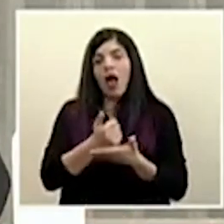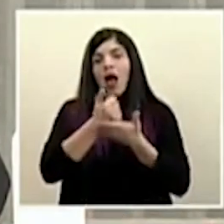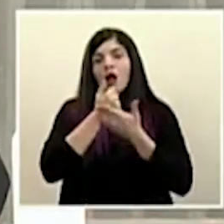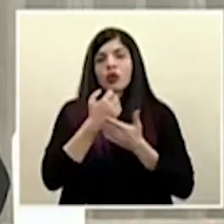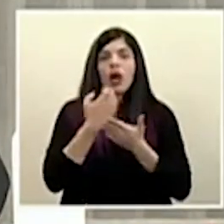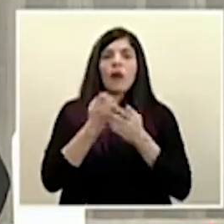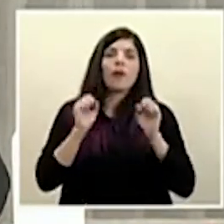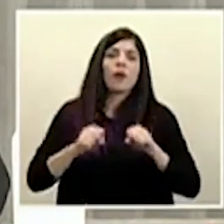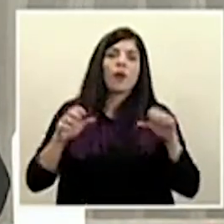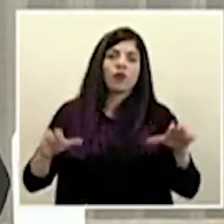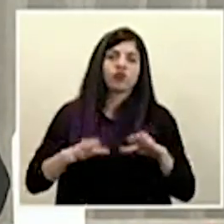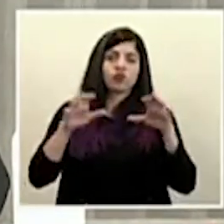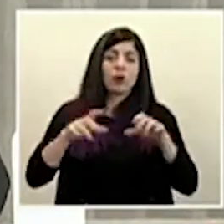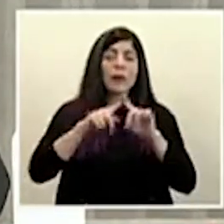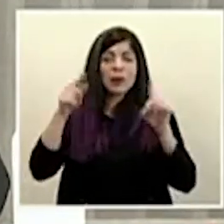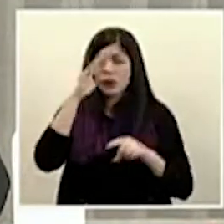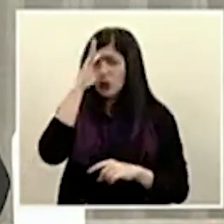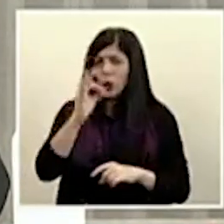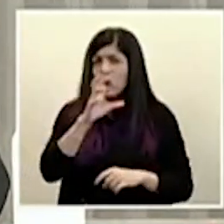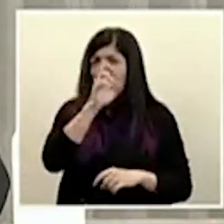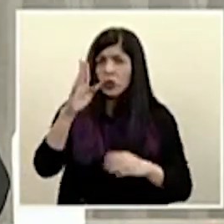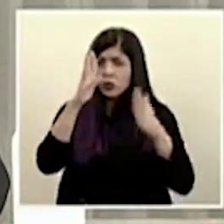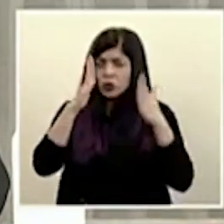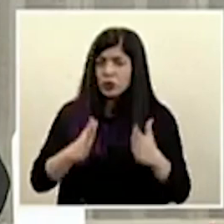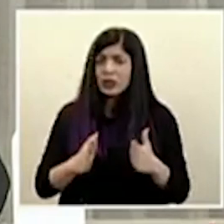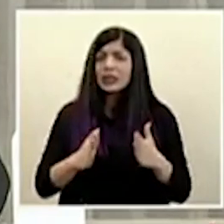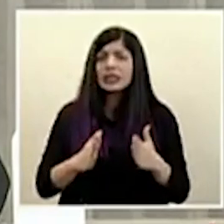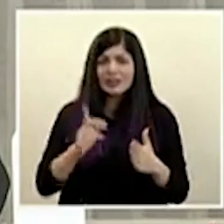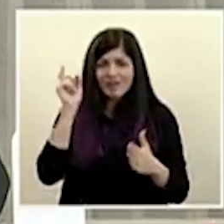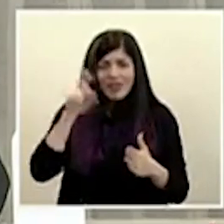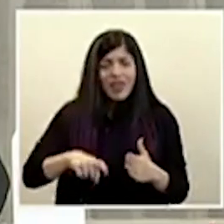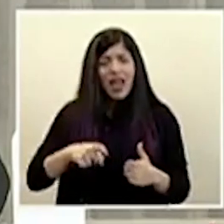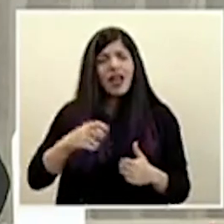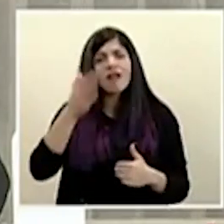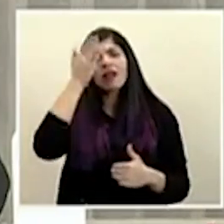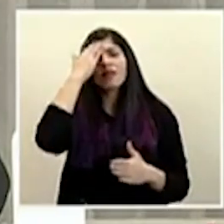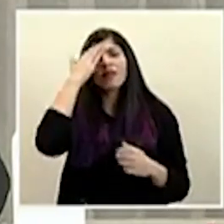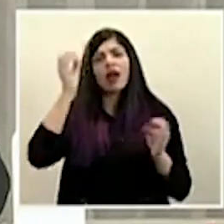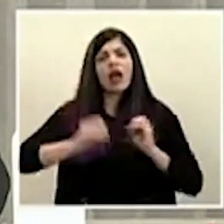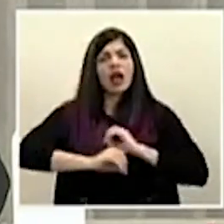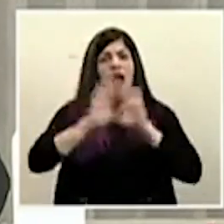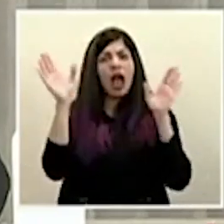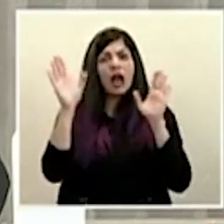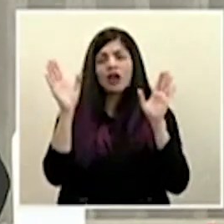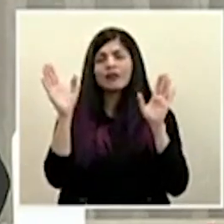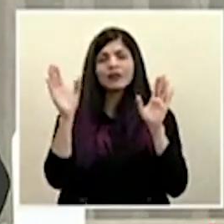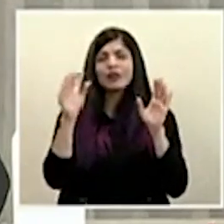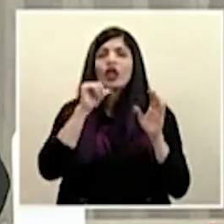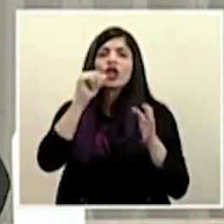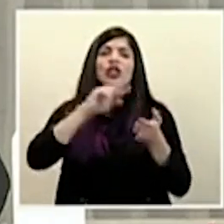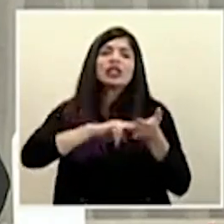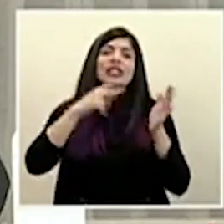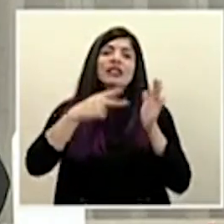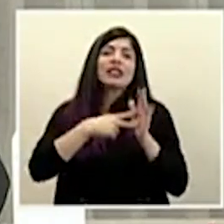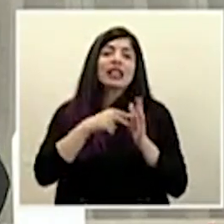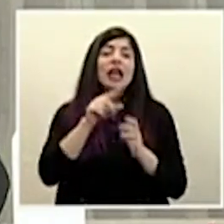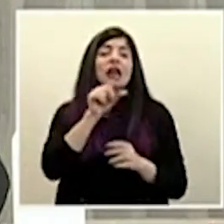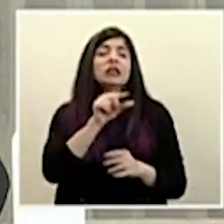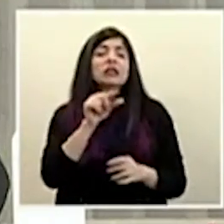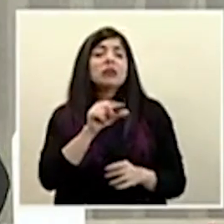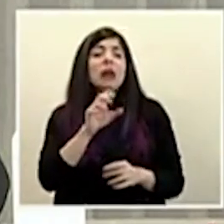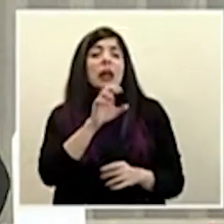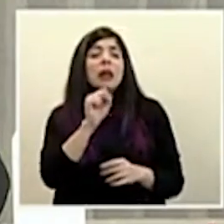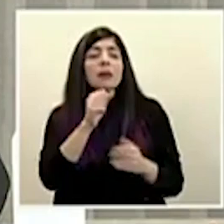nuestra economía. Pero creo que también los costarricenses tenemos que tener claro, no es que en unas semanas o en unos